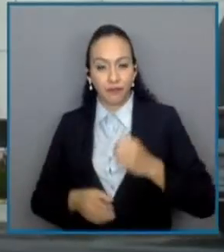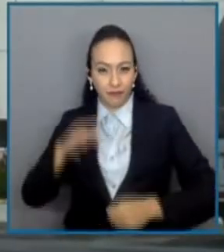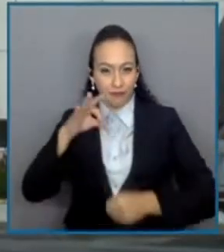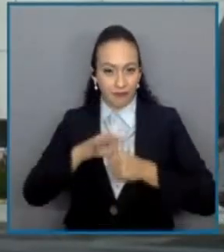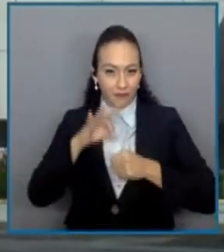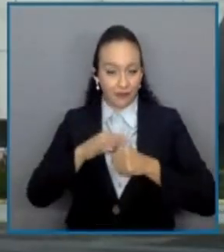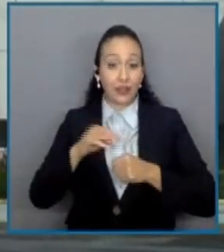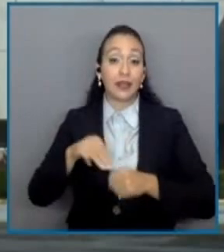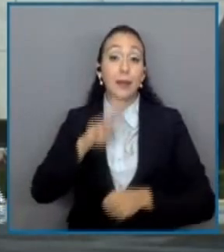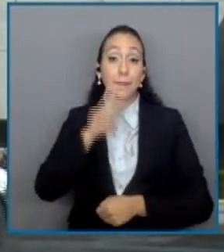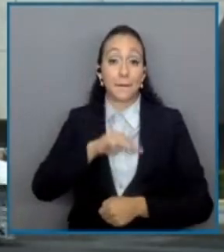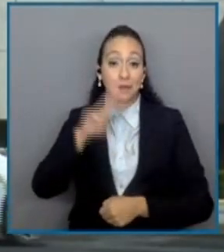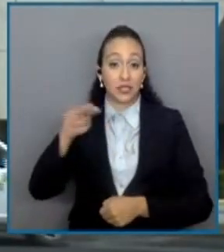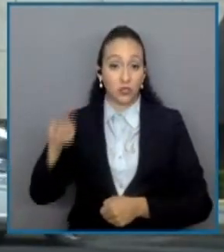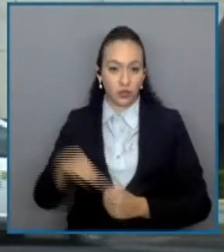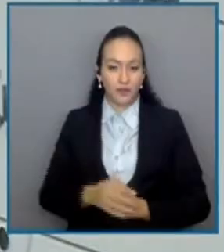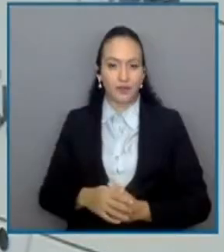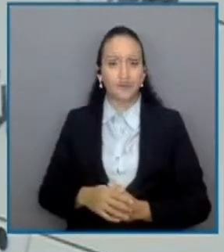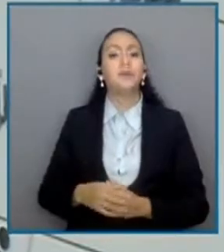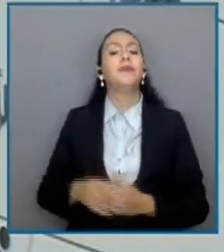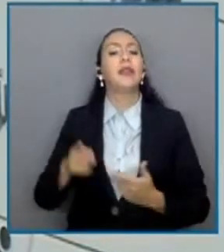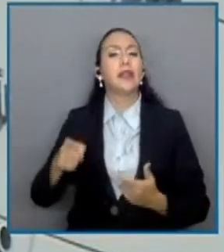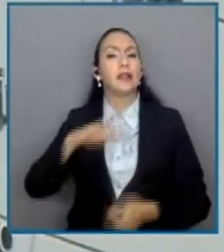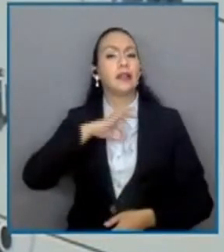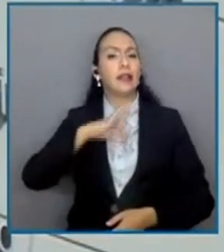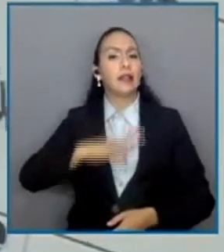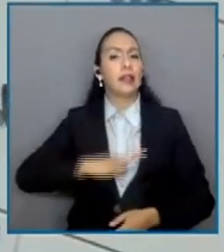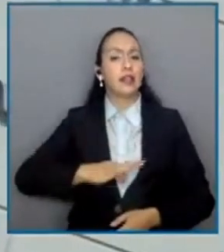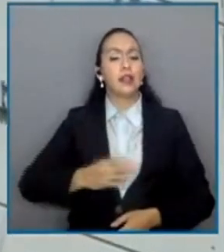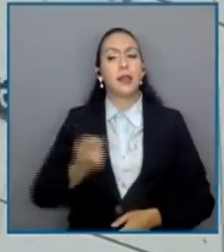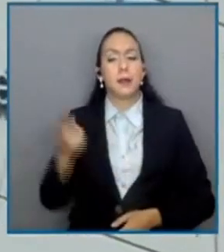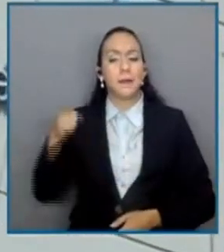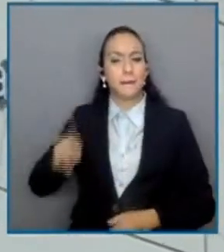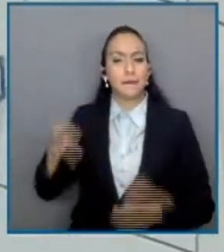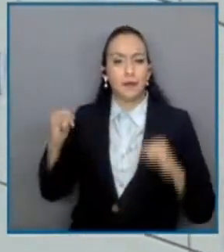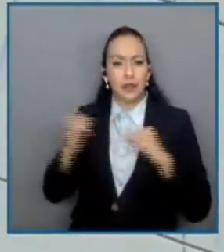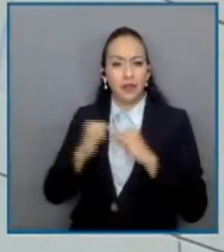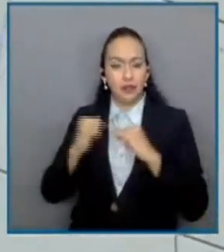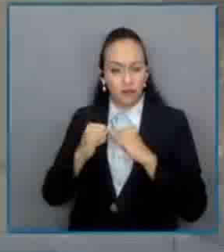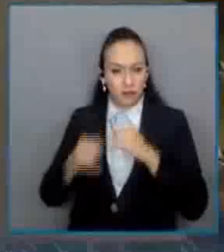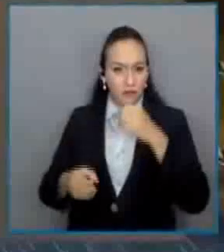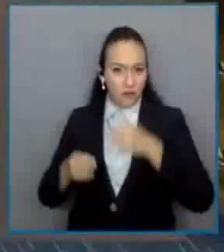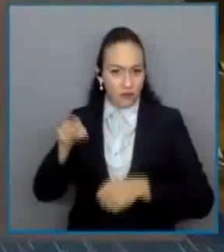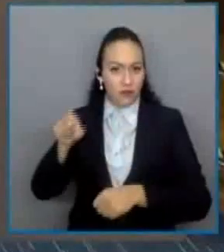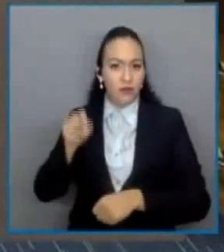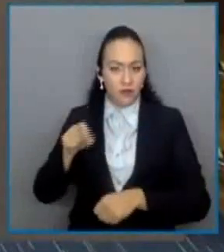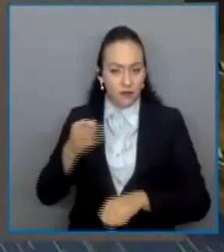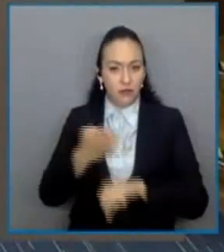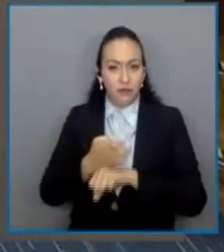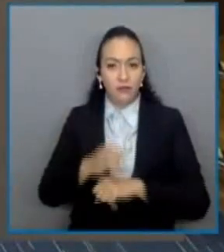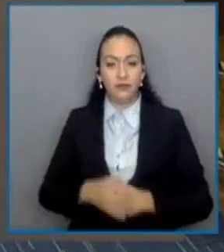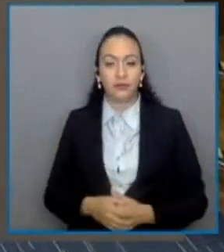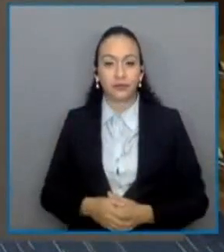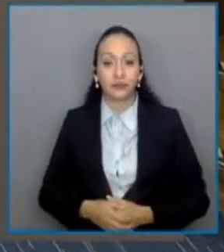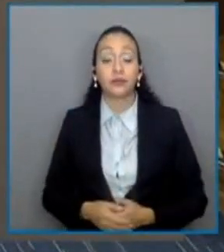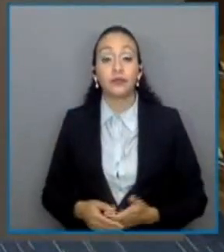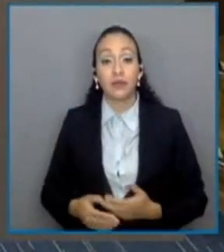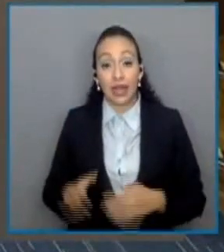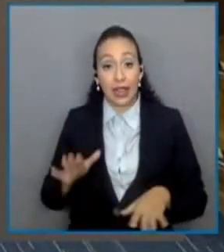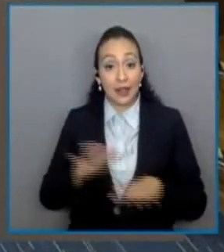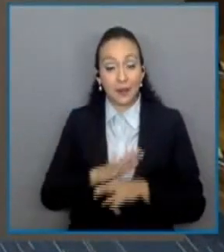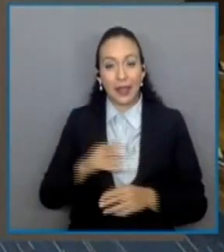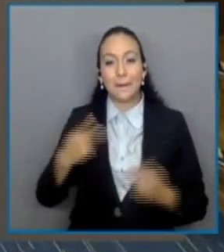Michoacán, la Sala Regional Toluca ordenó al Instituto Electoral del Estado modificar la asignación de regidurías de